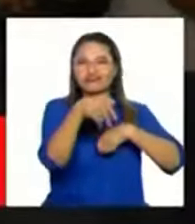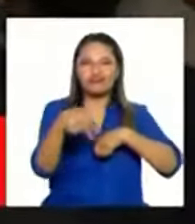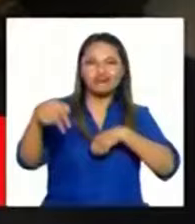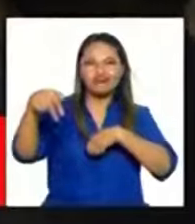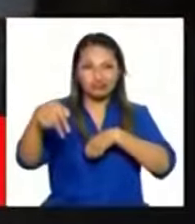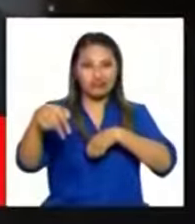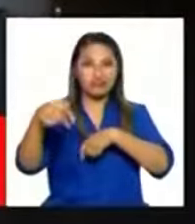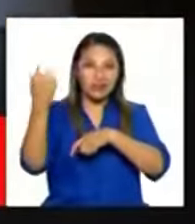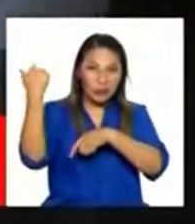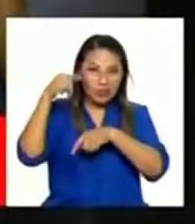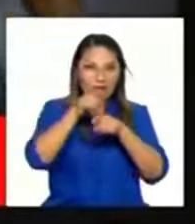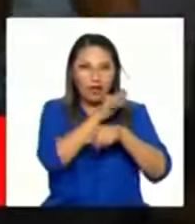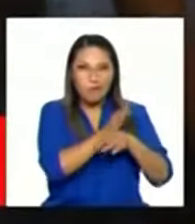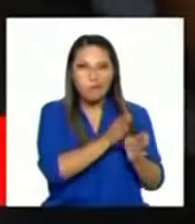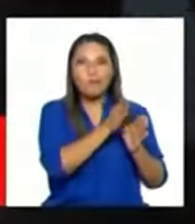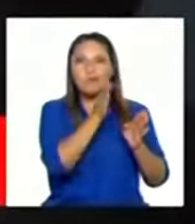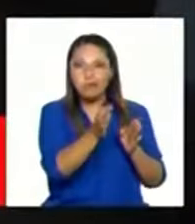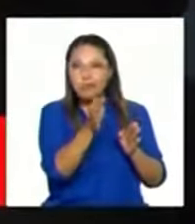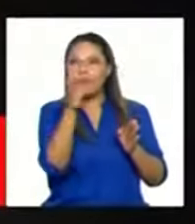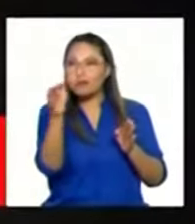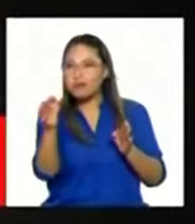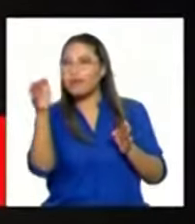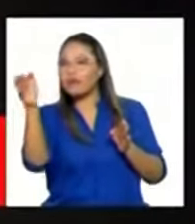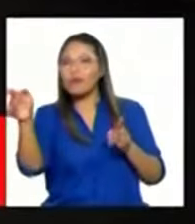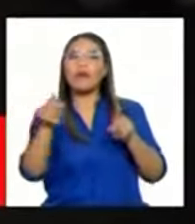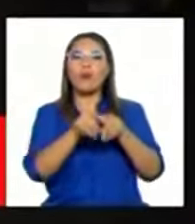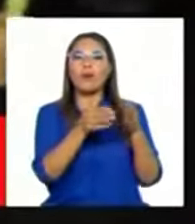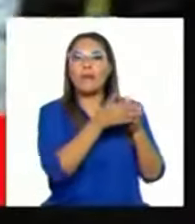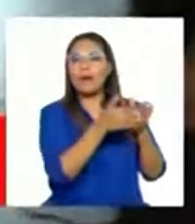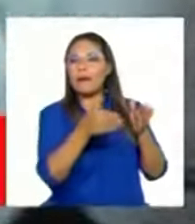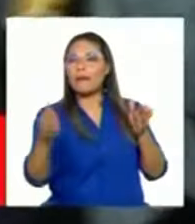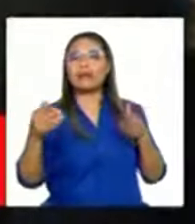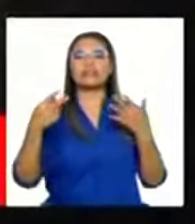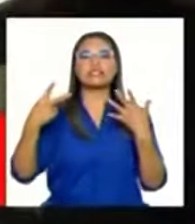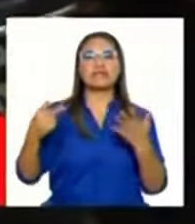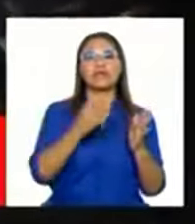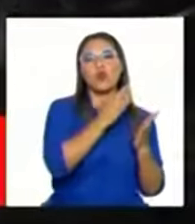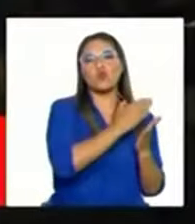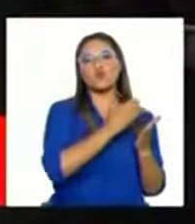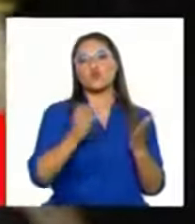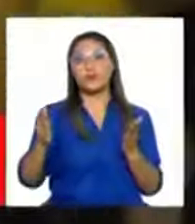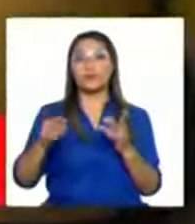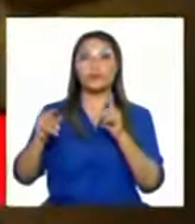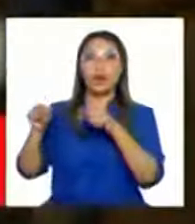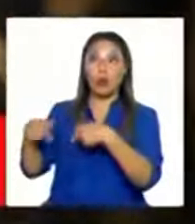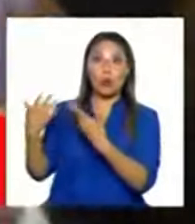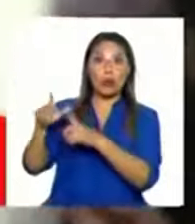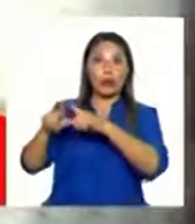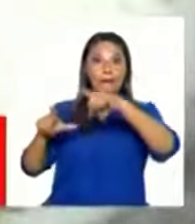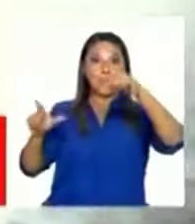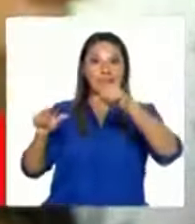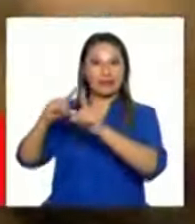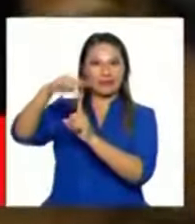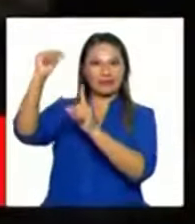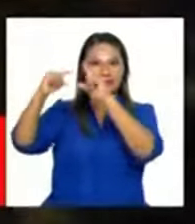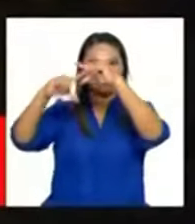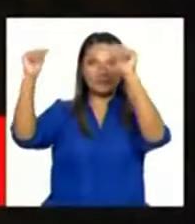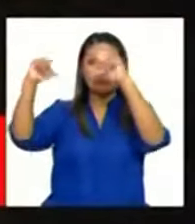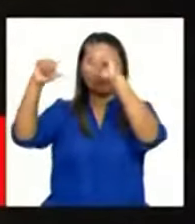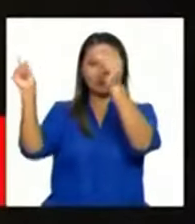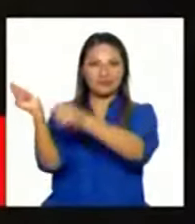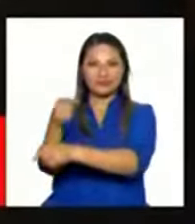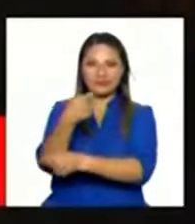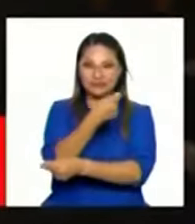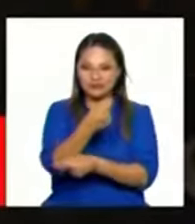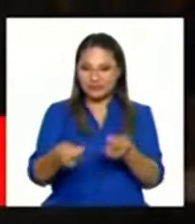católicos, continúan llegando con palma en mano aquí a las Nazarenas, precisamente para meditar en una de las